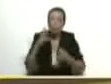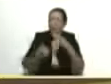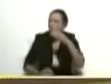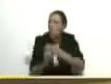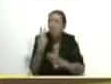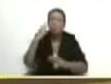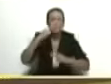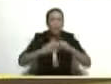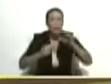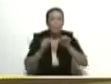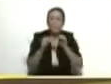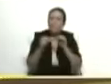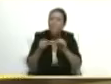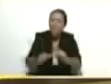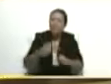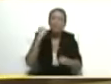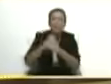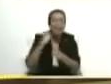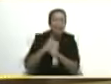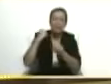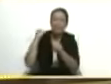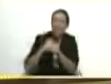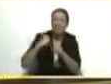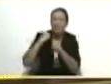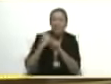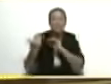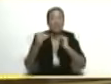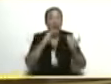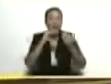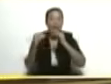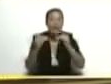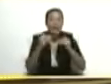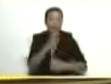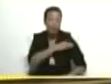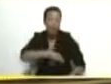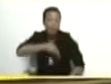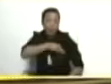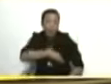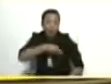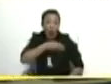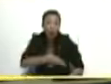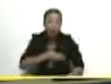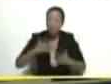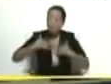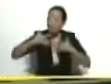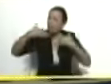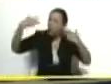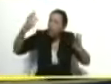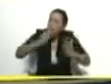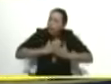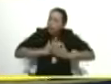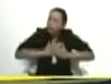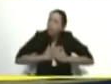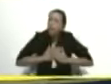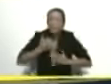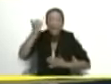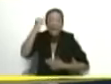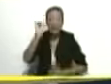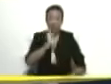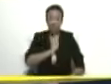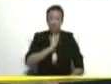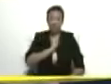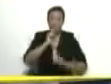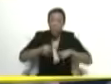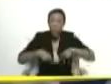construcción permanente de la ética, de la moral, de la espiritualidad, de la identidad